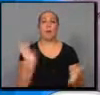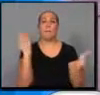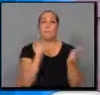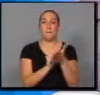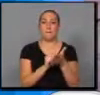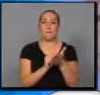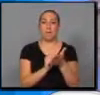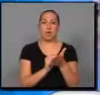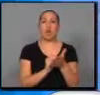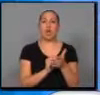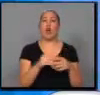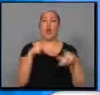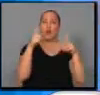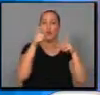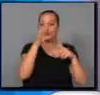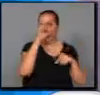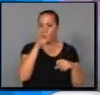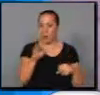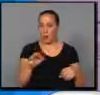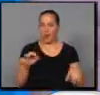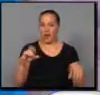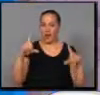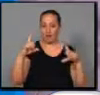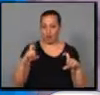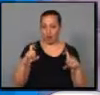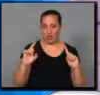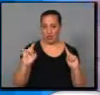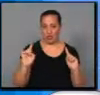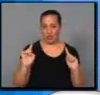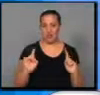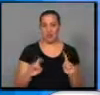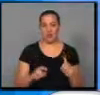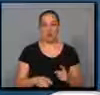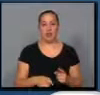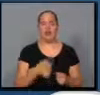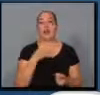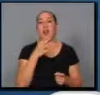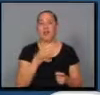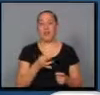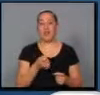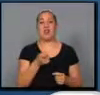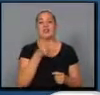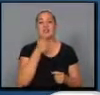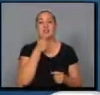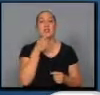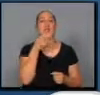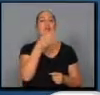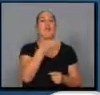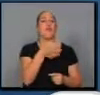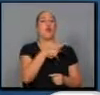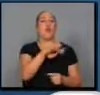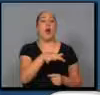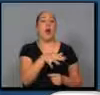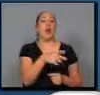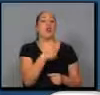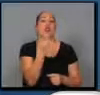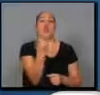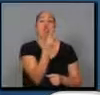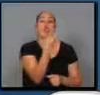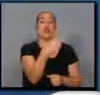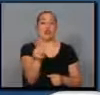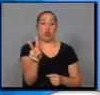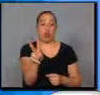Los fotógrafos no suelen salir en las fotos, ¿no, Lulipop? La verdad, si fueron a lugares solitarios, si están